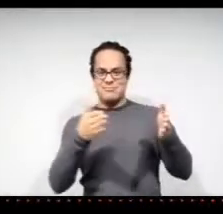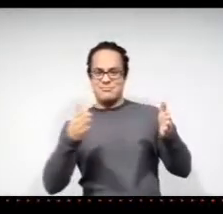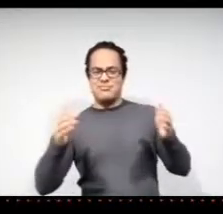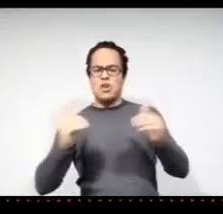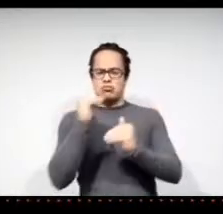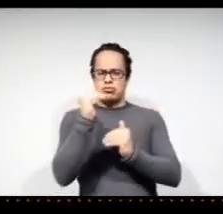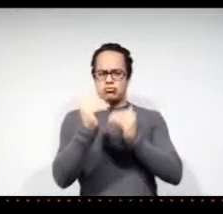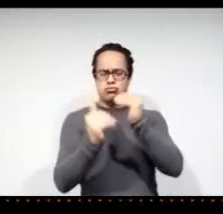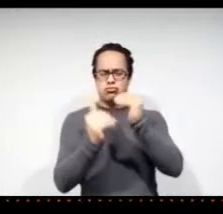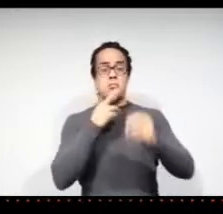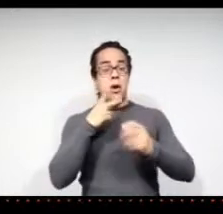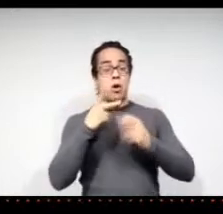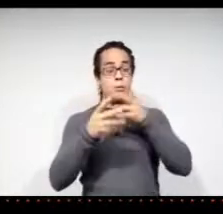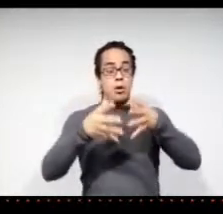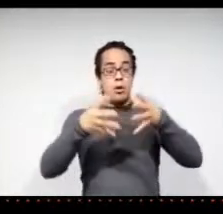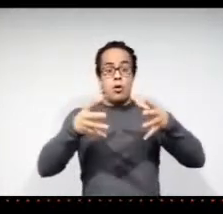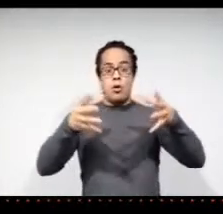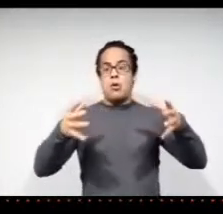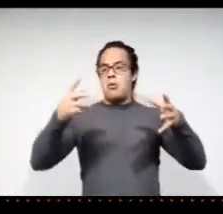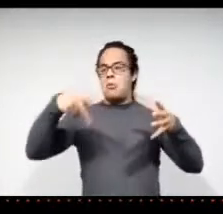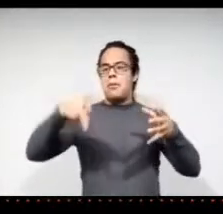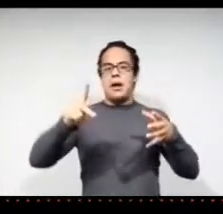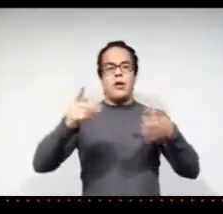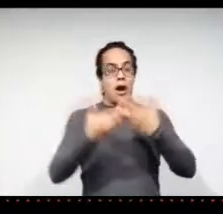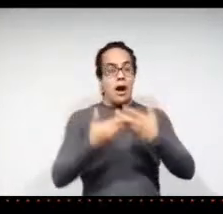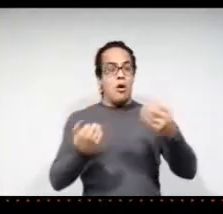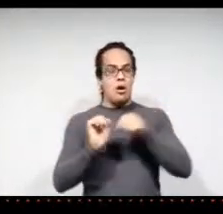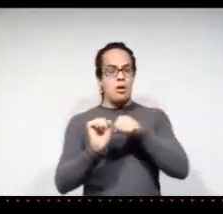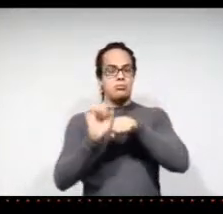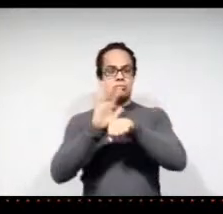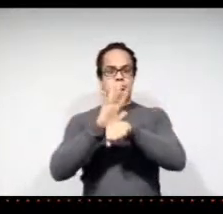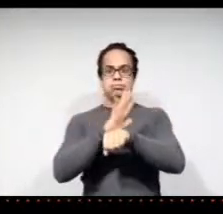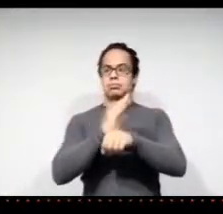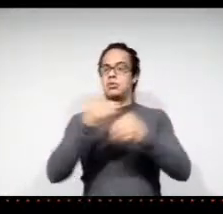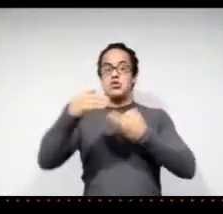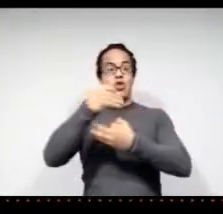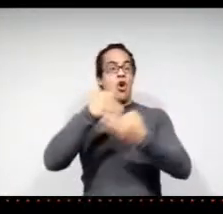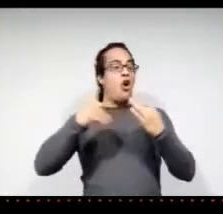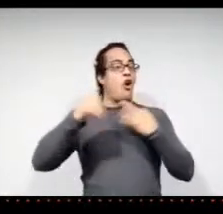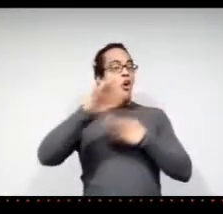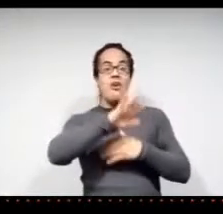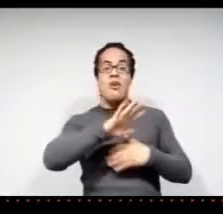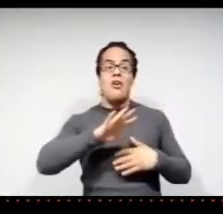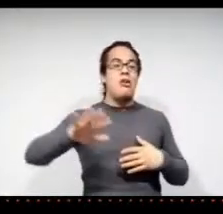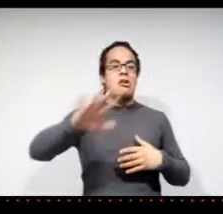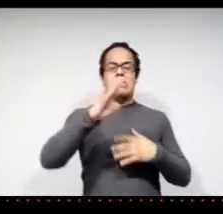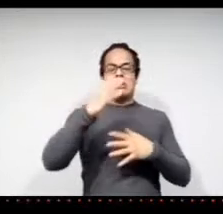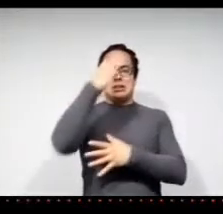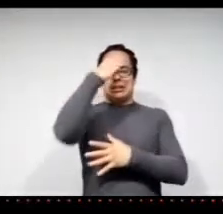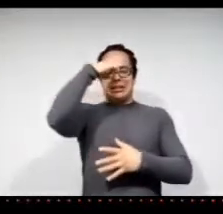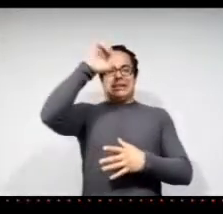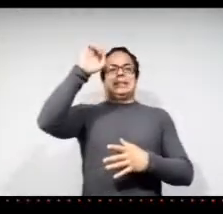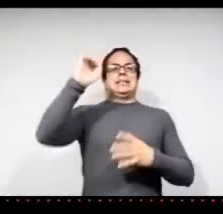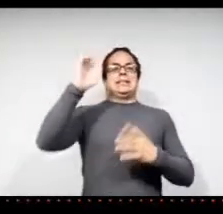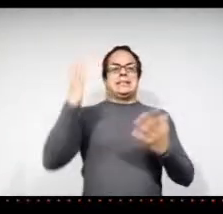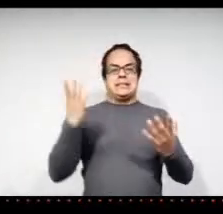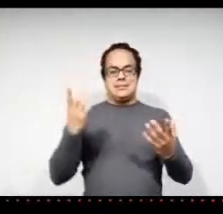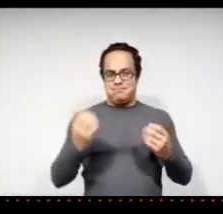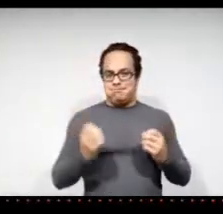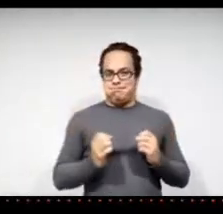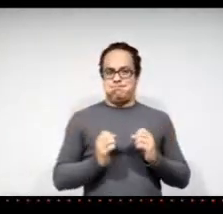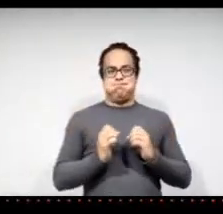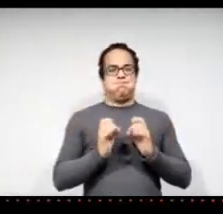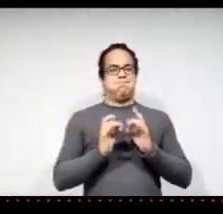pero pues sucedió que con la pandemia nos fuimos, o sea, todos tuvimos una como experiencia como muy intensa,